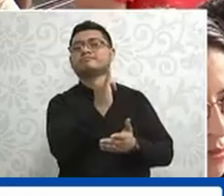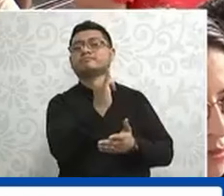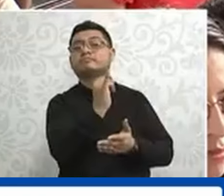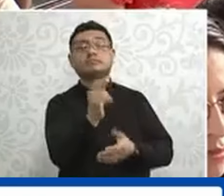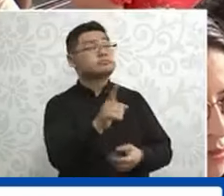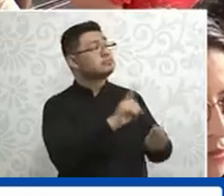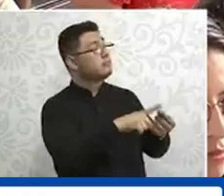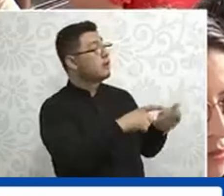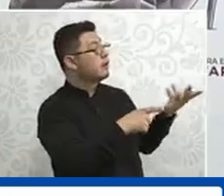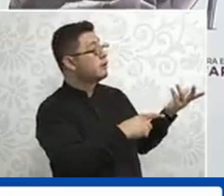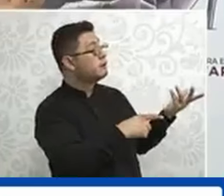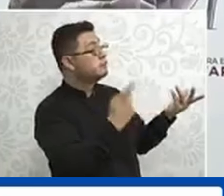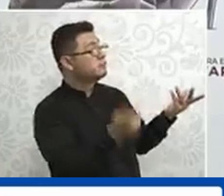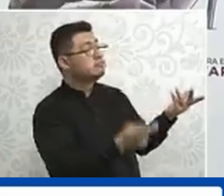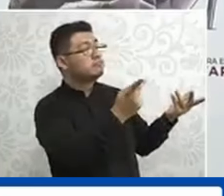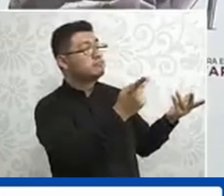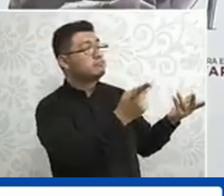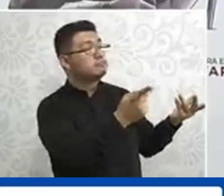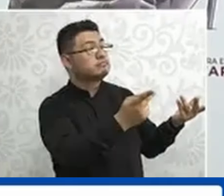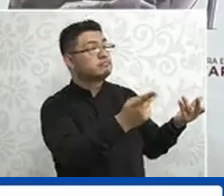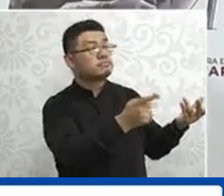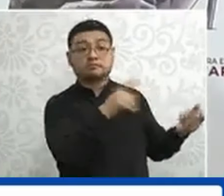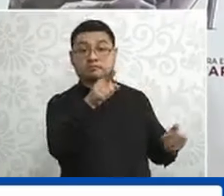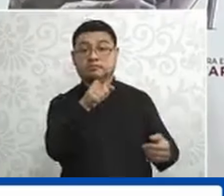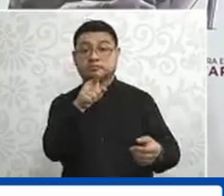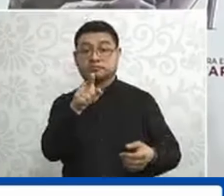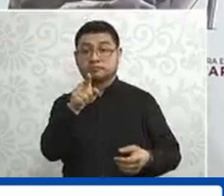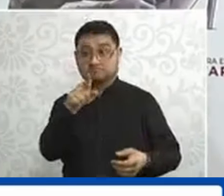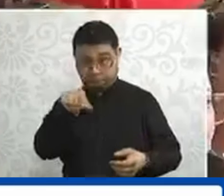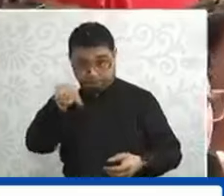¿Quién cree que lo debe elegir el pueblo de México?